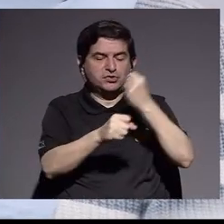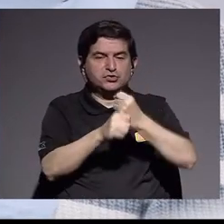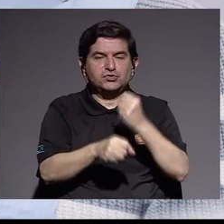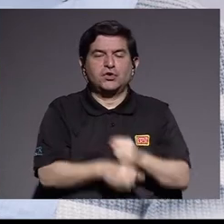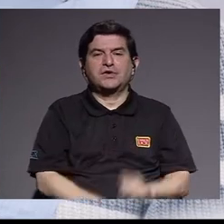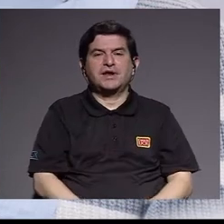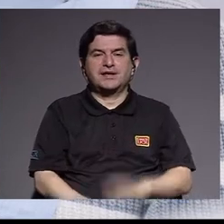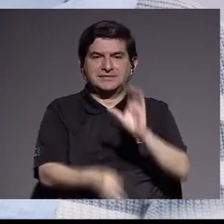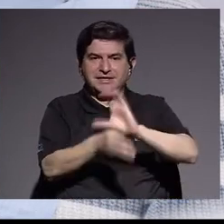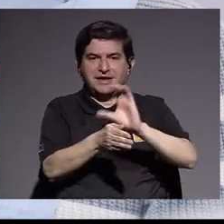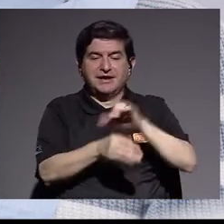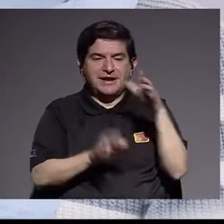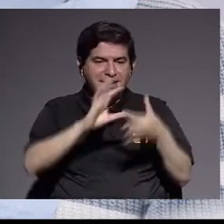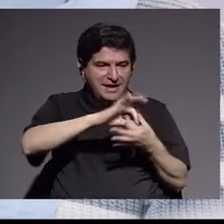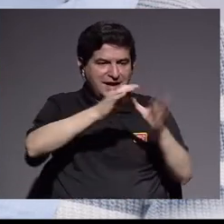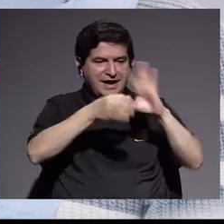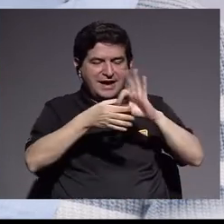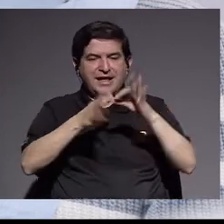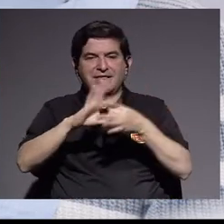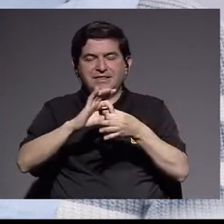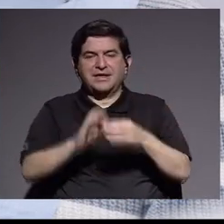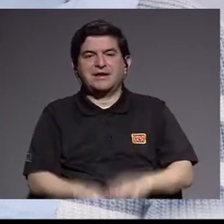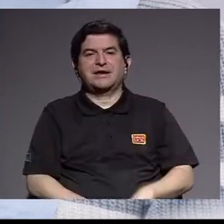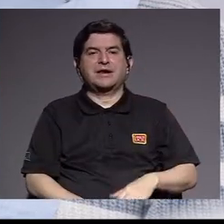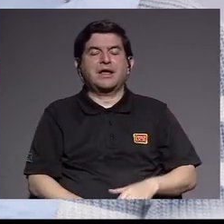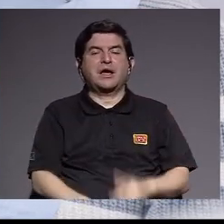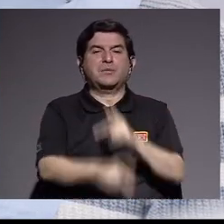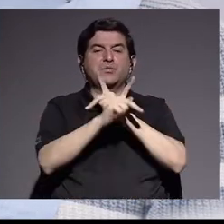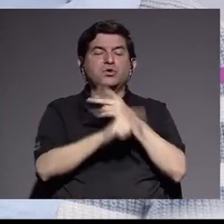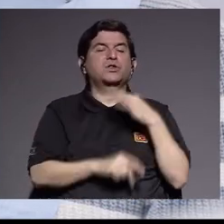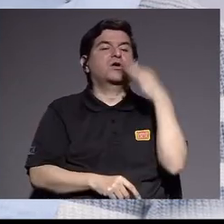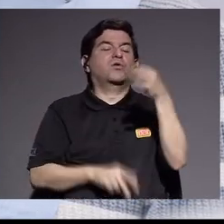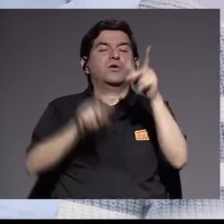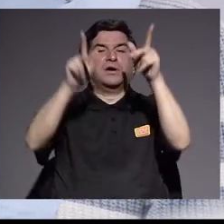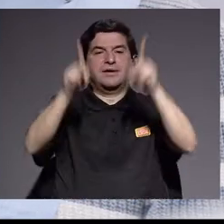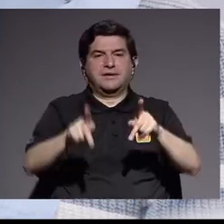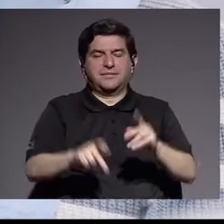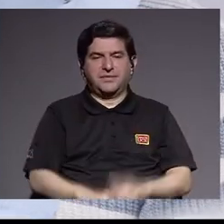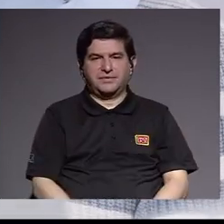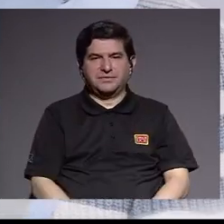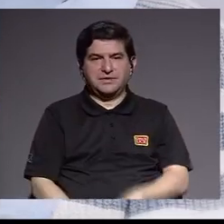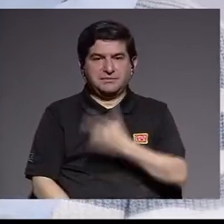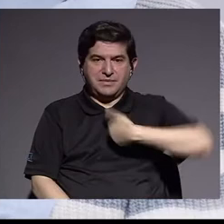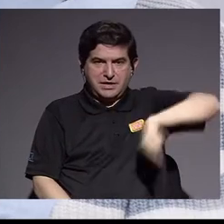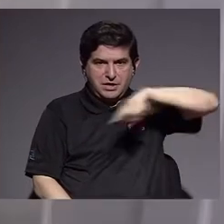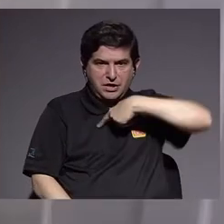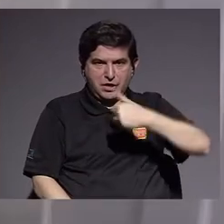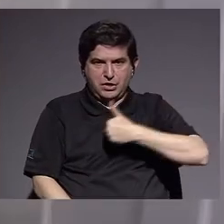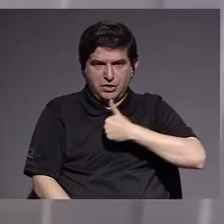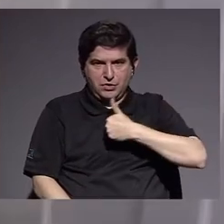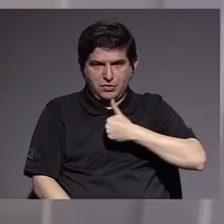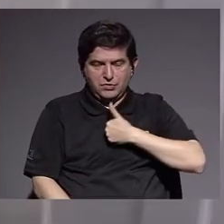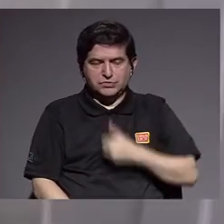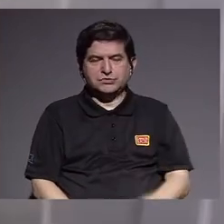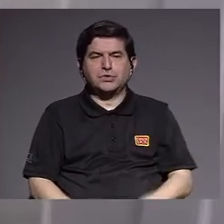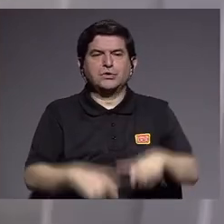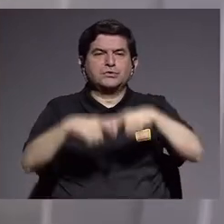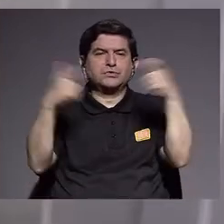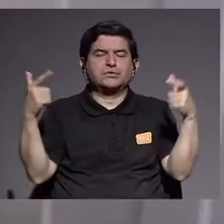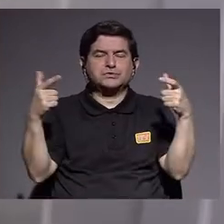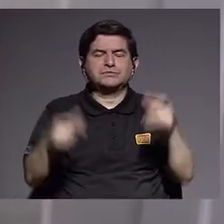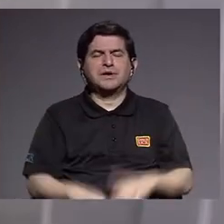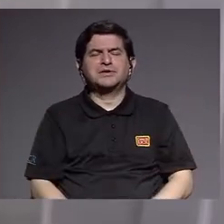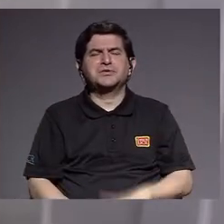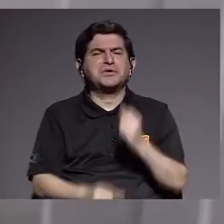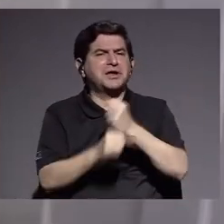clínica también eso es como una cadena terminó protegiendo al próximo paciente en cuanto a nosotros